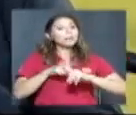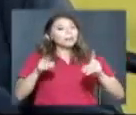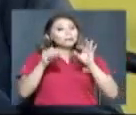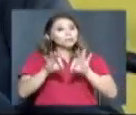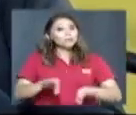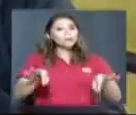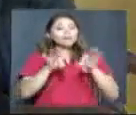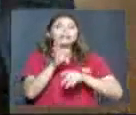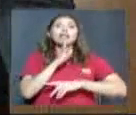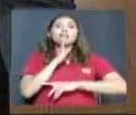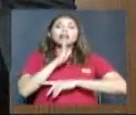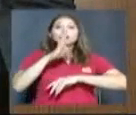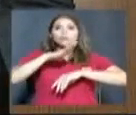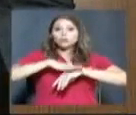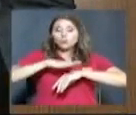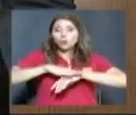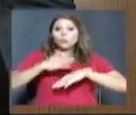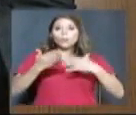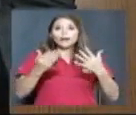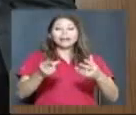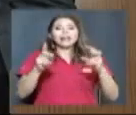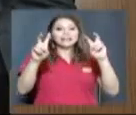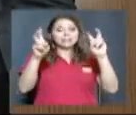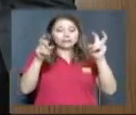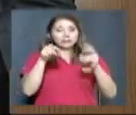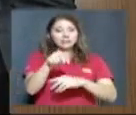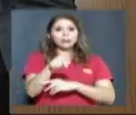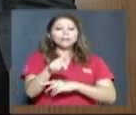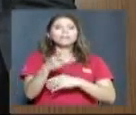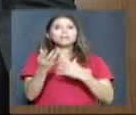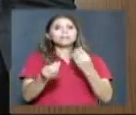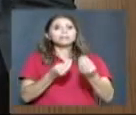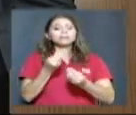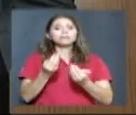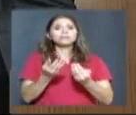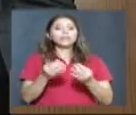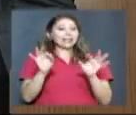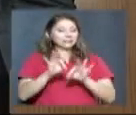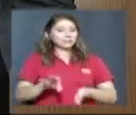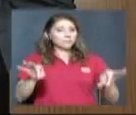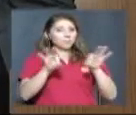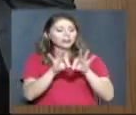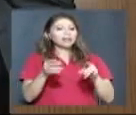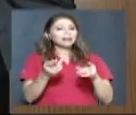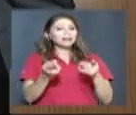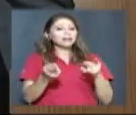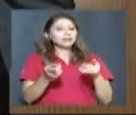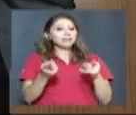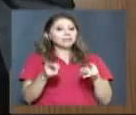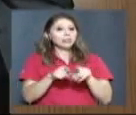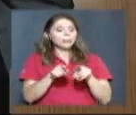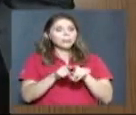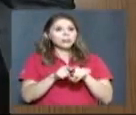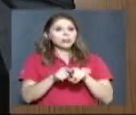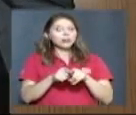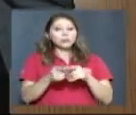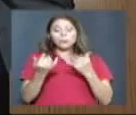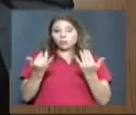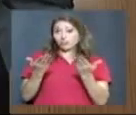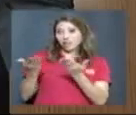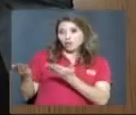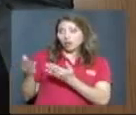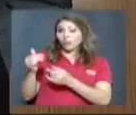si existe una investigación que sostenga ese tipo de, digamos, de afirmación. Es importante, yo creo que enriquece tal vez el debate. Voy a pasar a don Germán, sí,